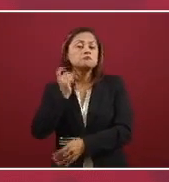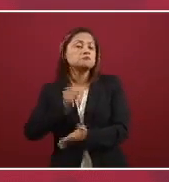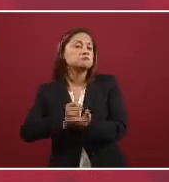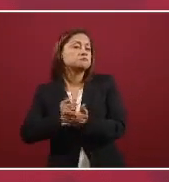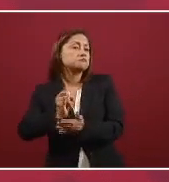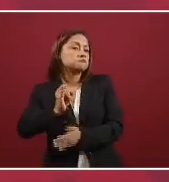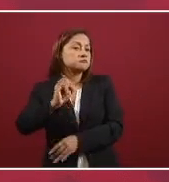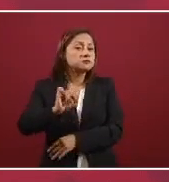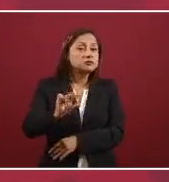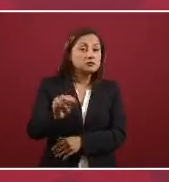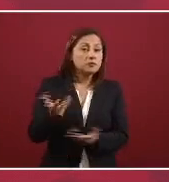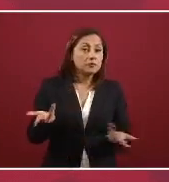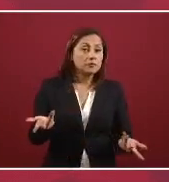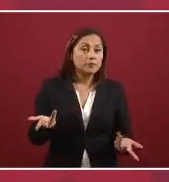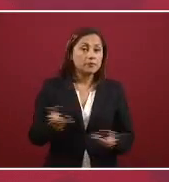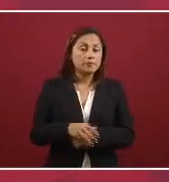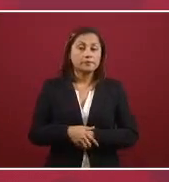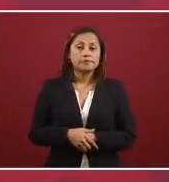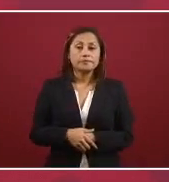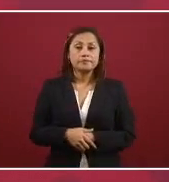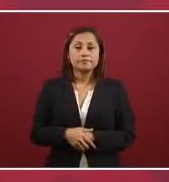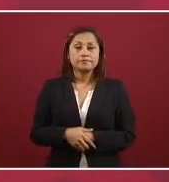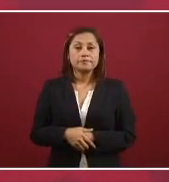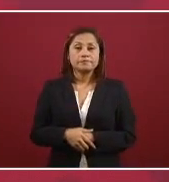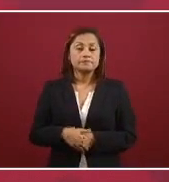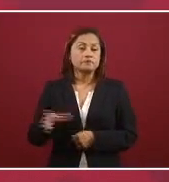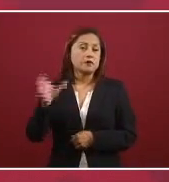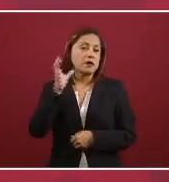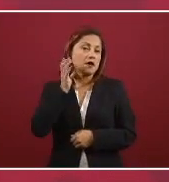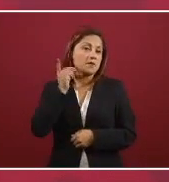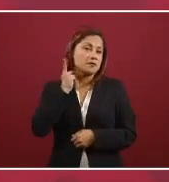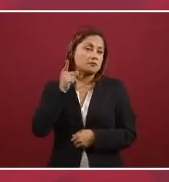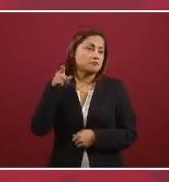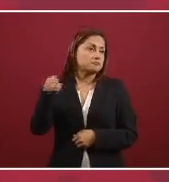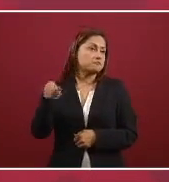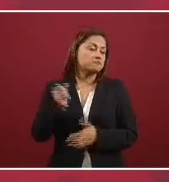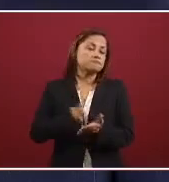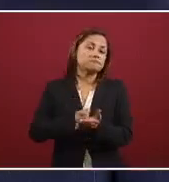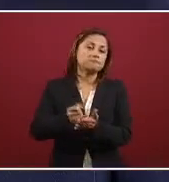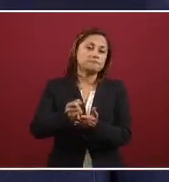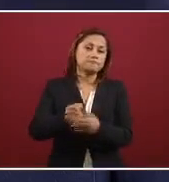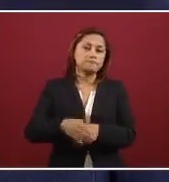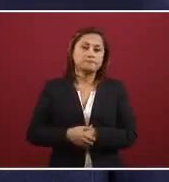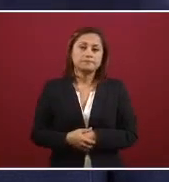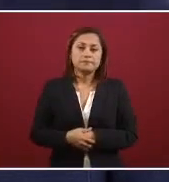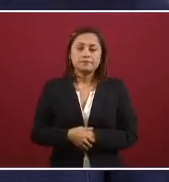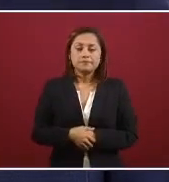La última palabra la tiene la Cámara de Diputados.